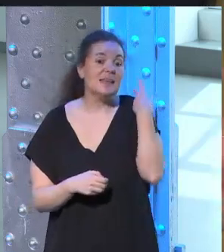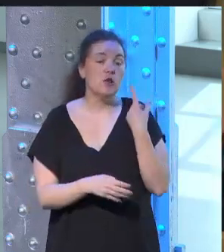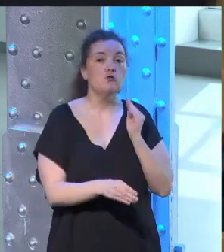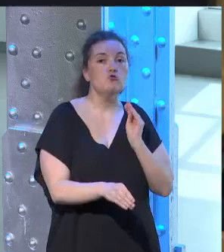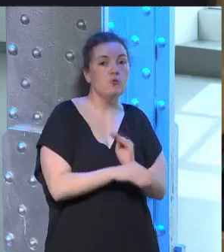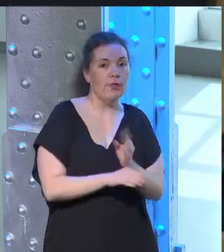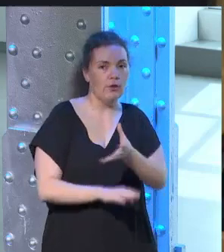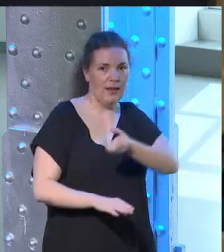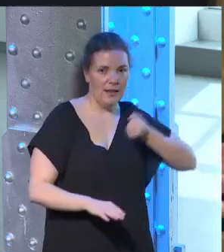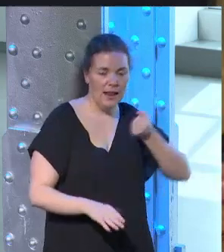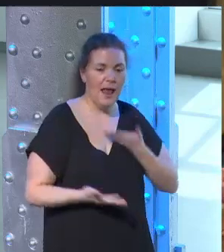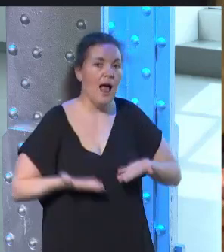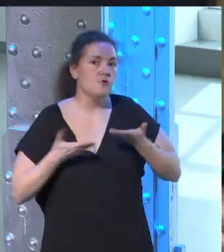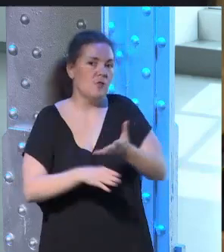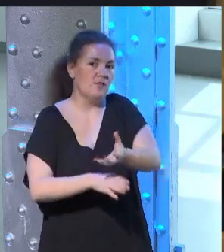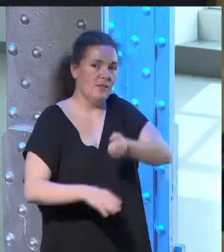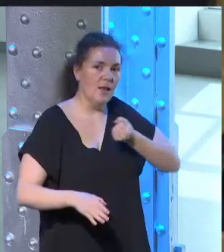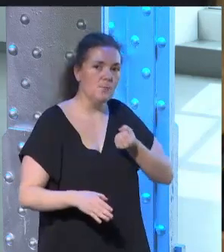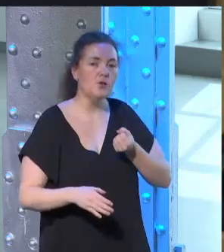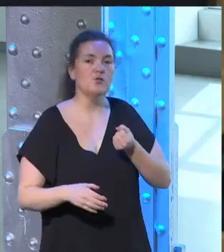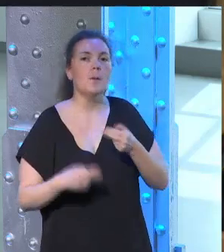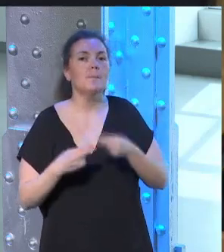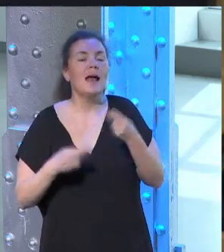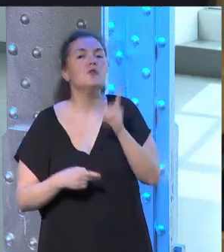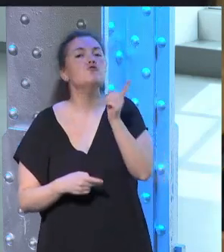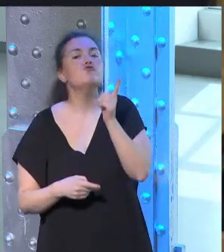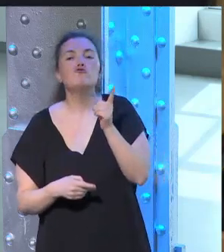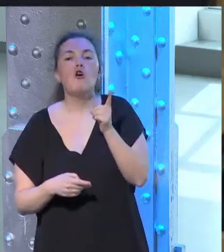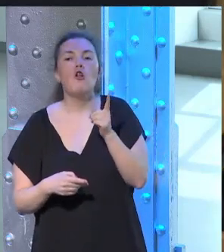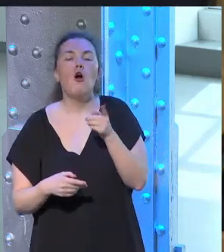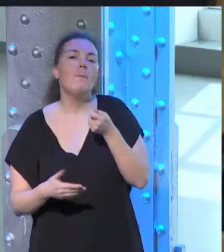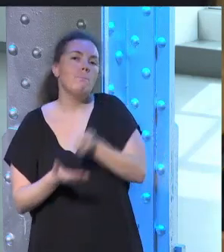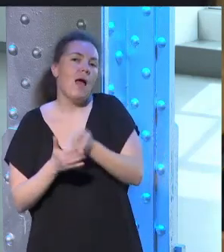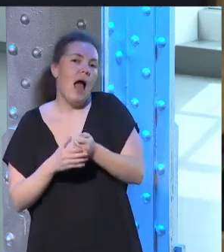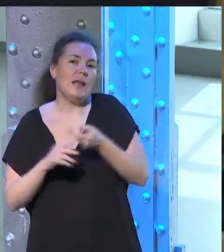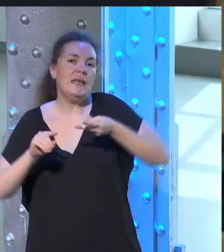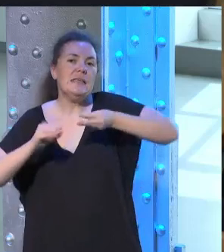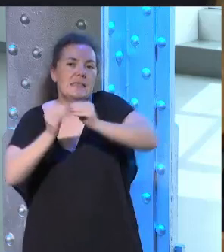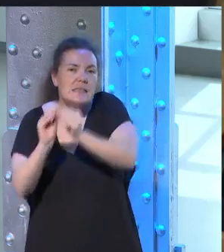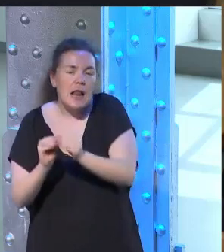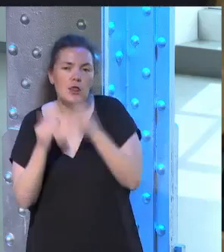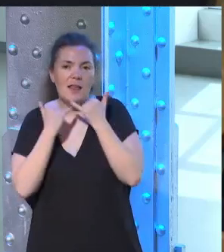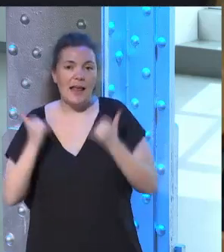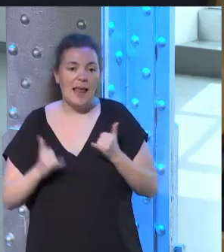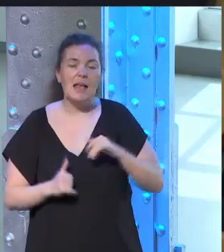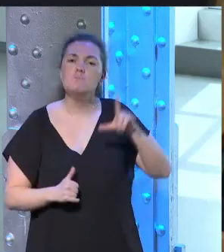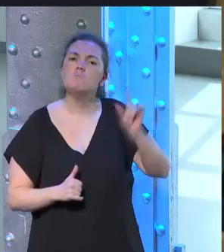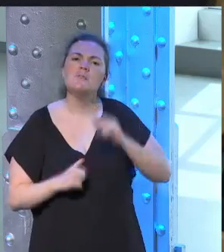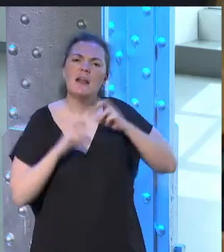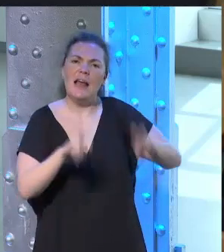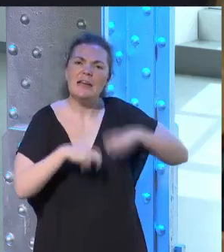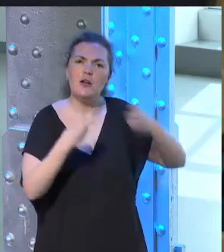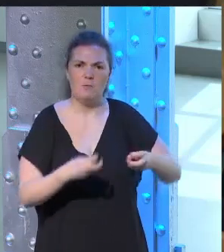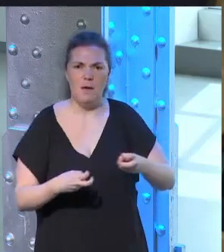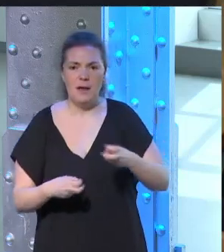subvenciones, quitamos las ayudas y quitamos los peajes, simplemente el coste de instalación de energía es más barata la energía renovable que